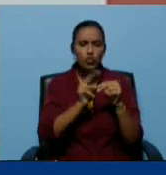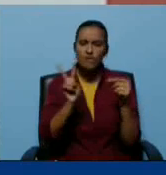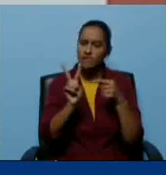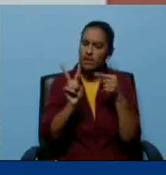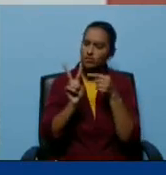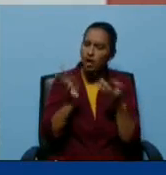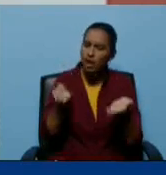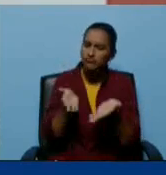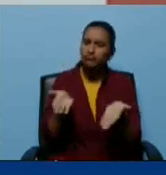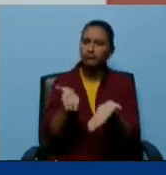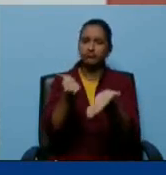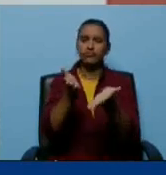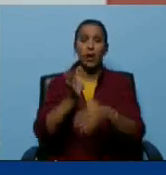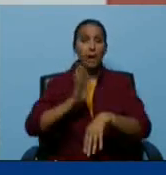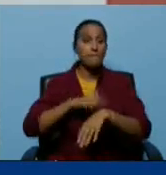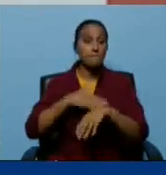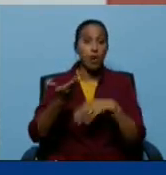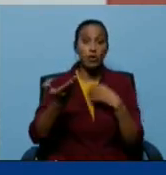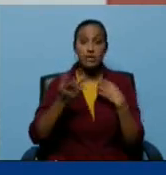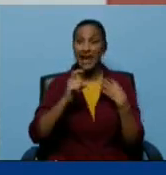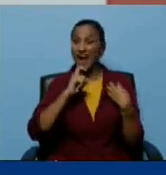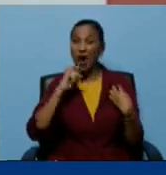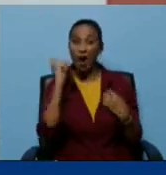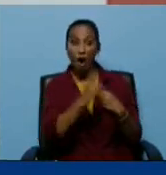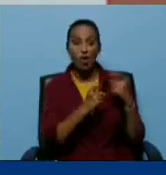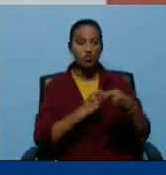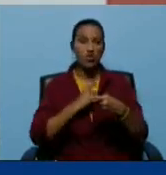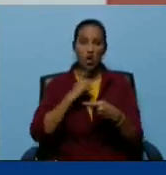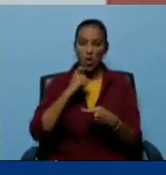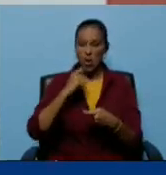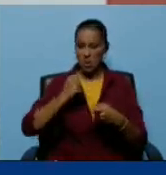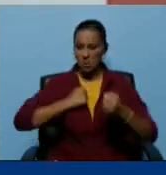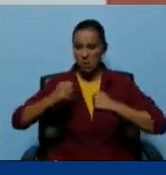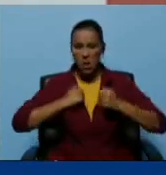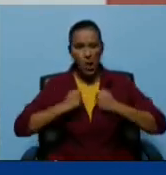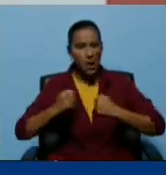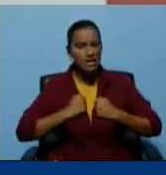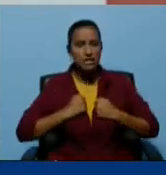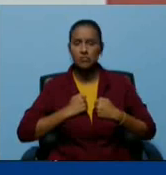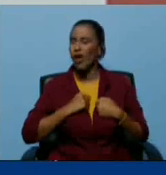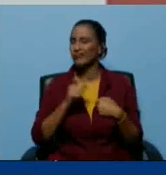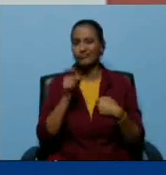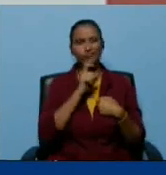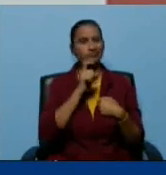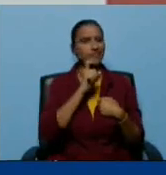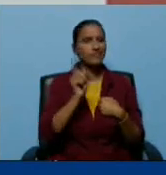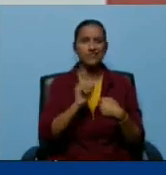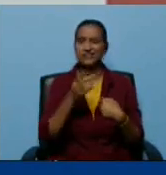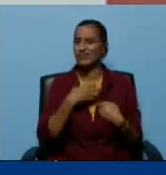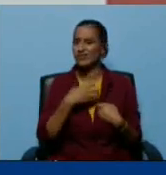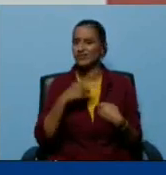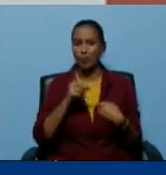Es imposible desde el odio, la mezquindad, el ego, los intereses ocultos,